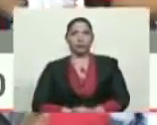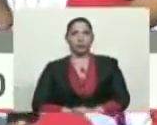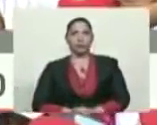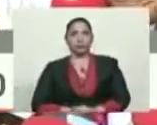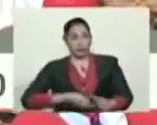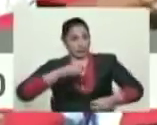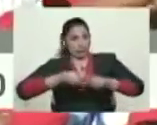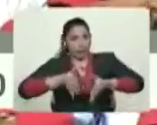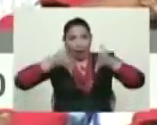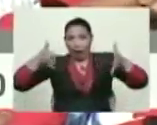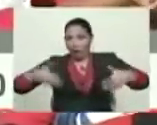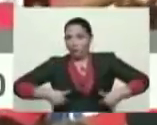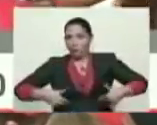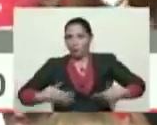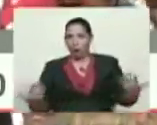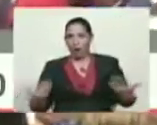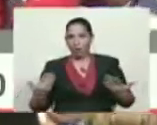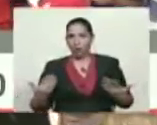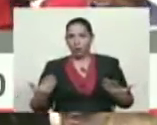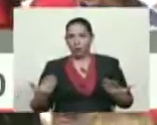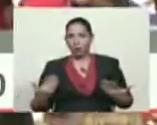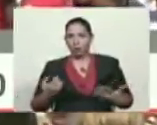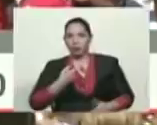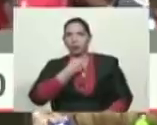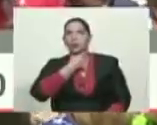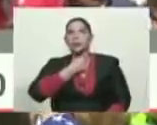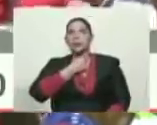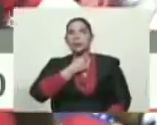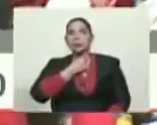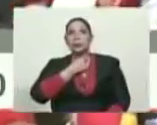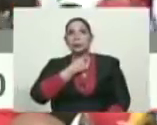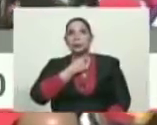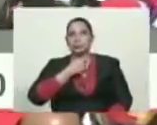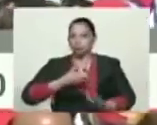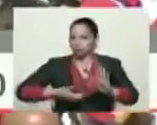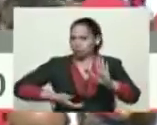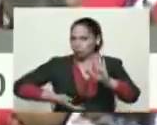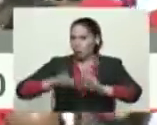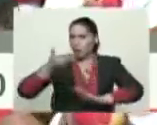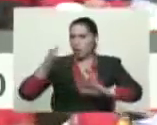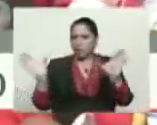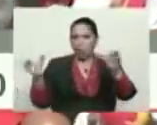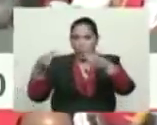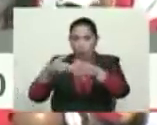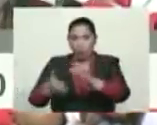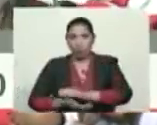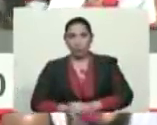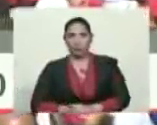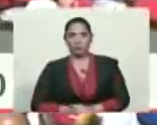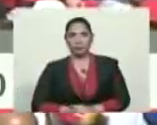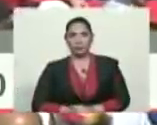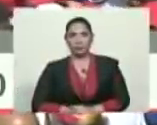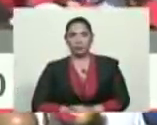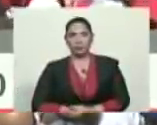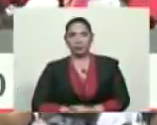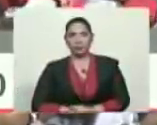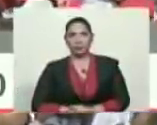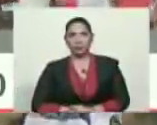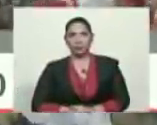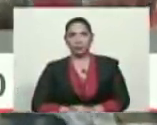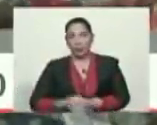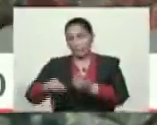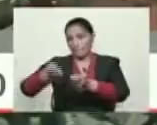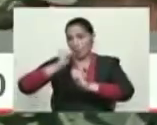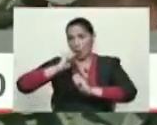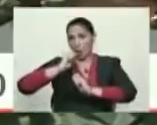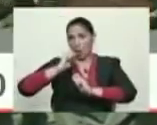hicimos un gran esfuerzo, tragamos entero, para ir a reunirnos con uno de estos, con el autoproclamado,